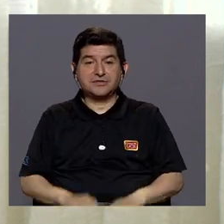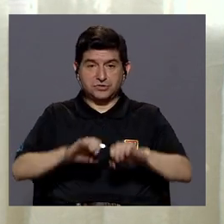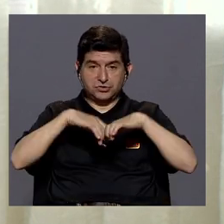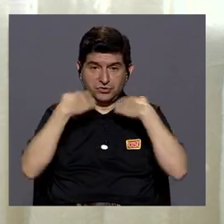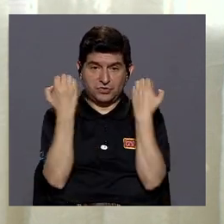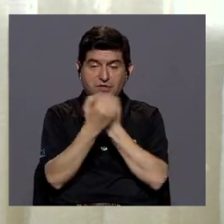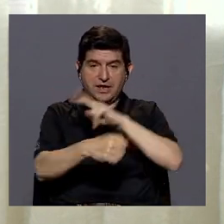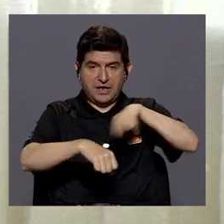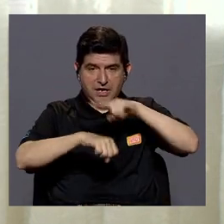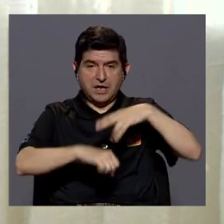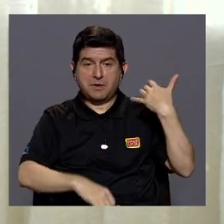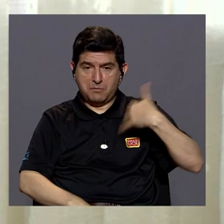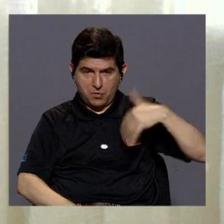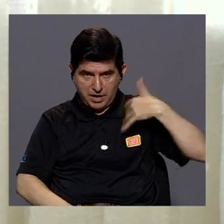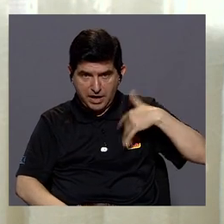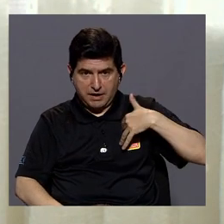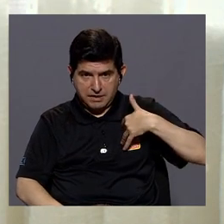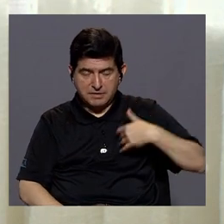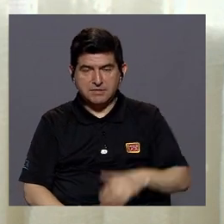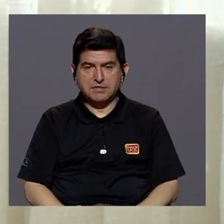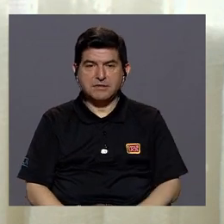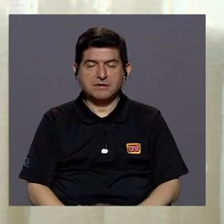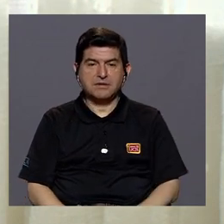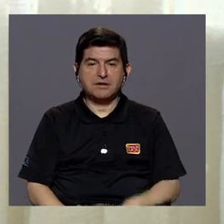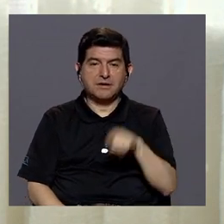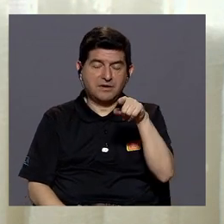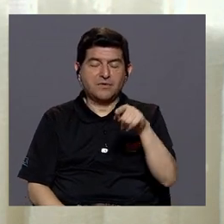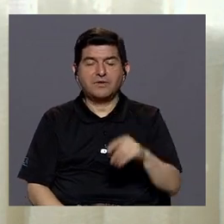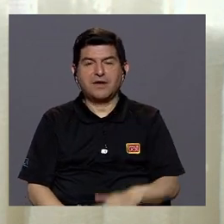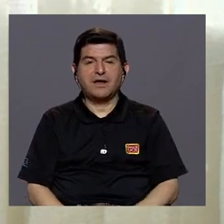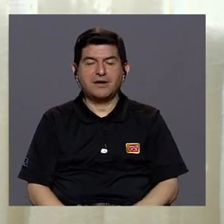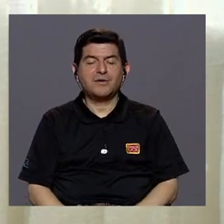incluso. Y me puse la mano así en la pena. Y dice,